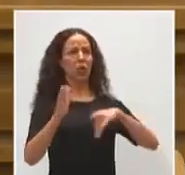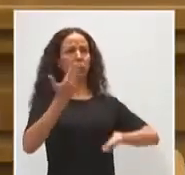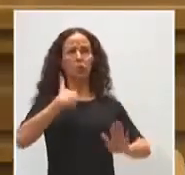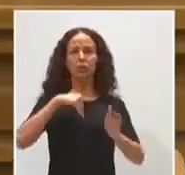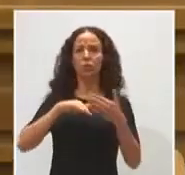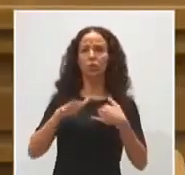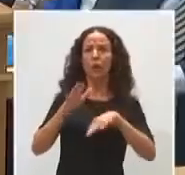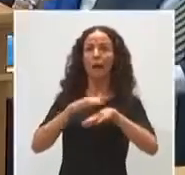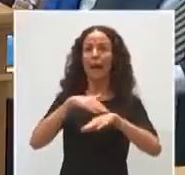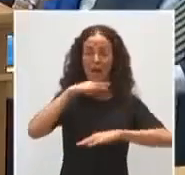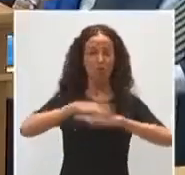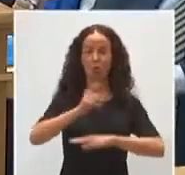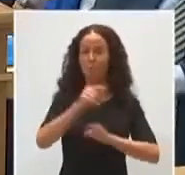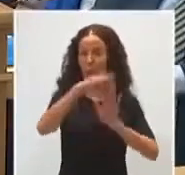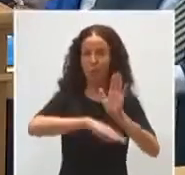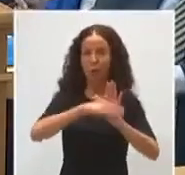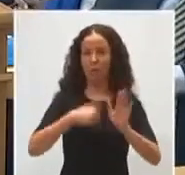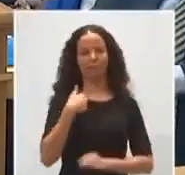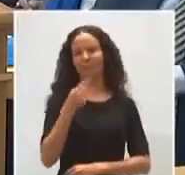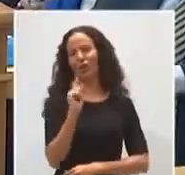no intentar cumplir mi programa